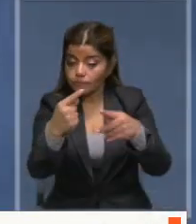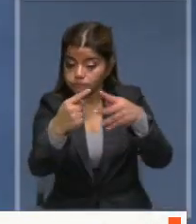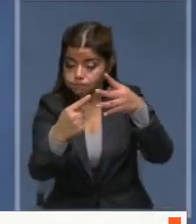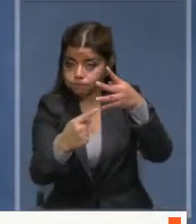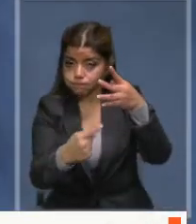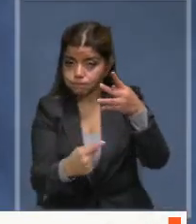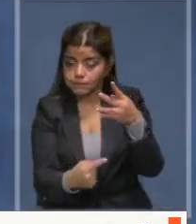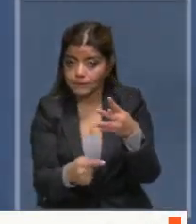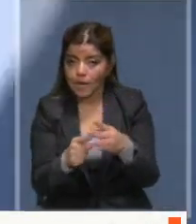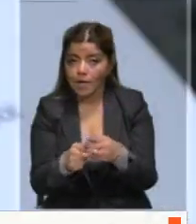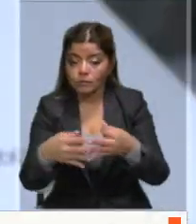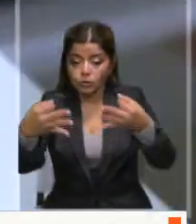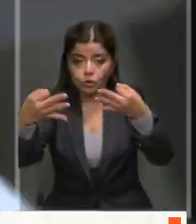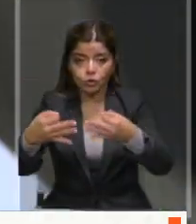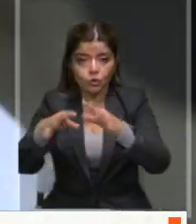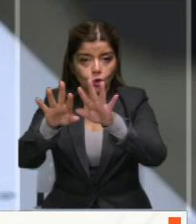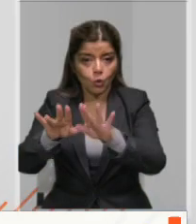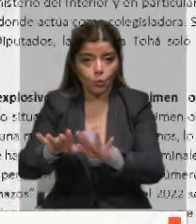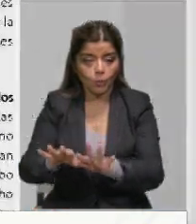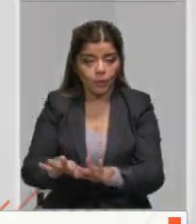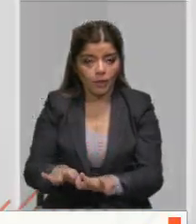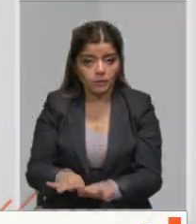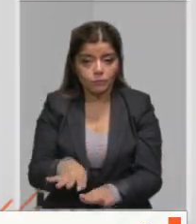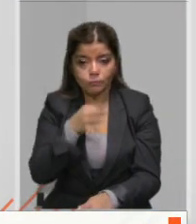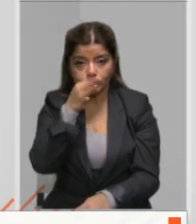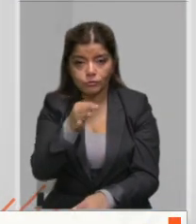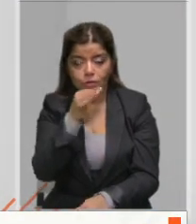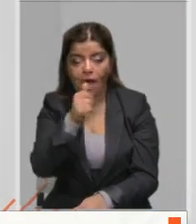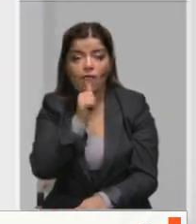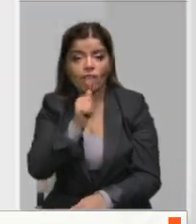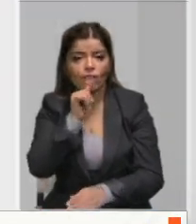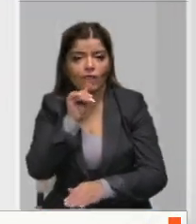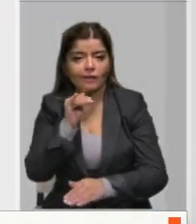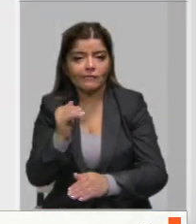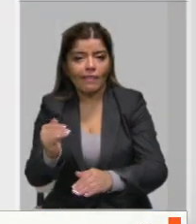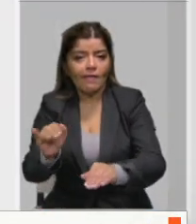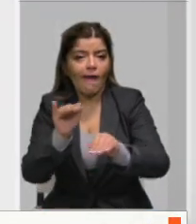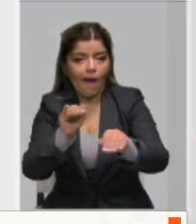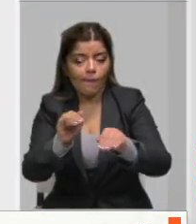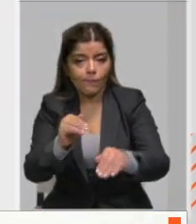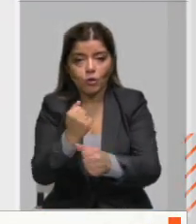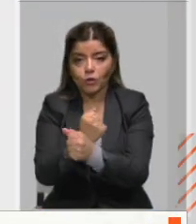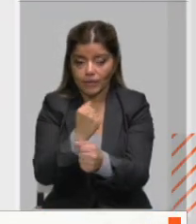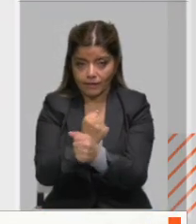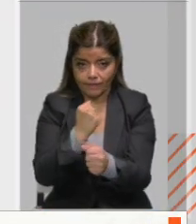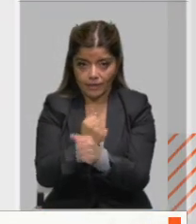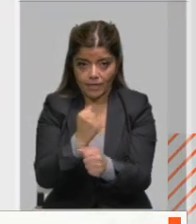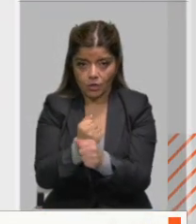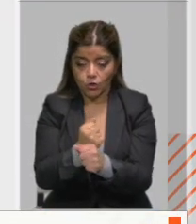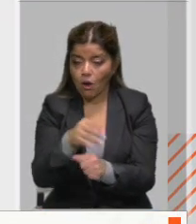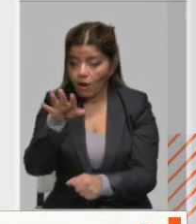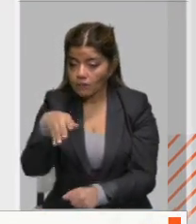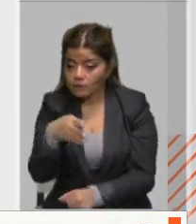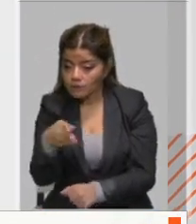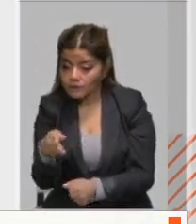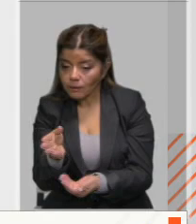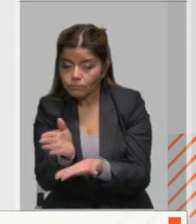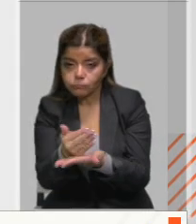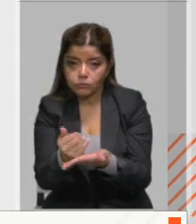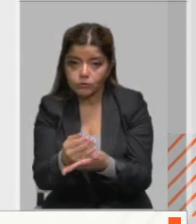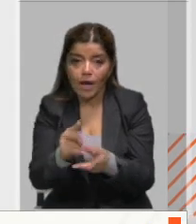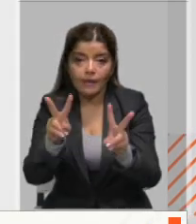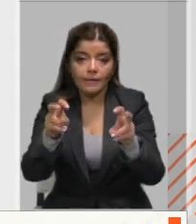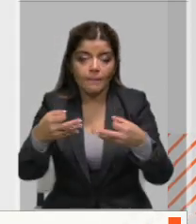un documento del bloque opositor está la que acusan como falta de apoyo a carabineros la inexistencia de agenda legislativa sobre seguridad